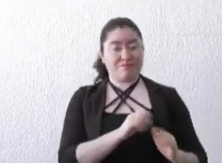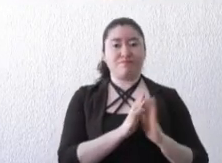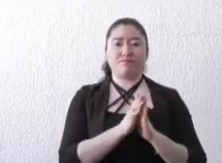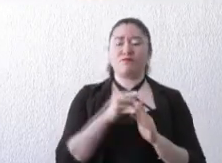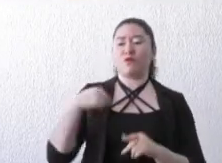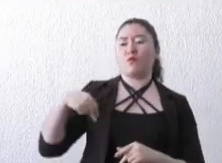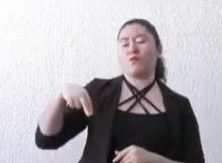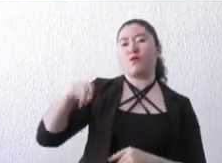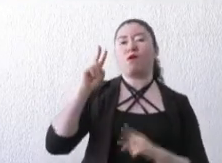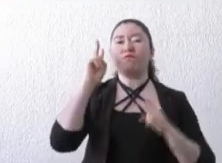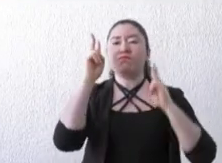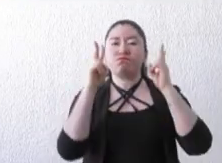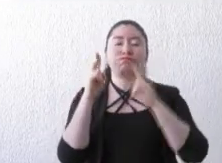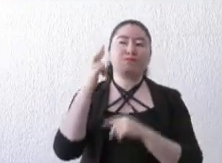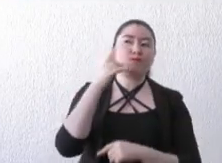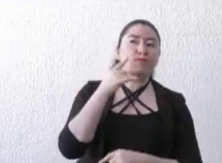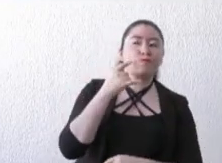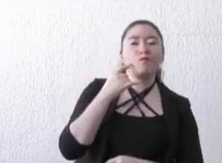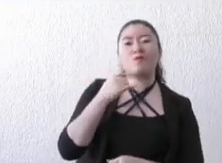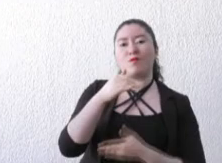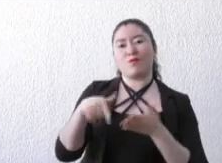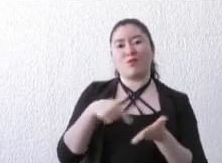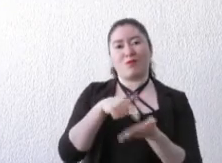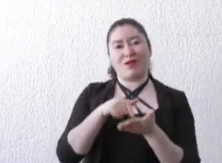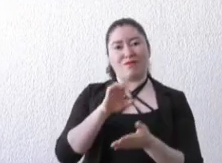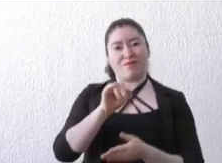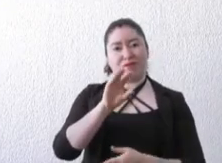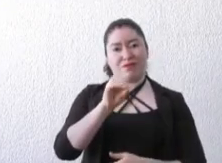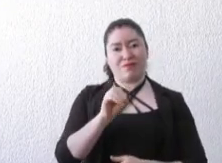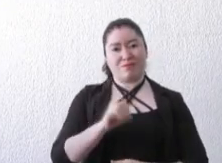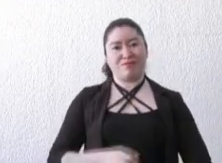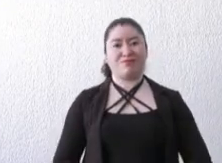un recorrido por el Faro Cosmos.